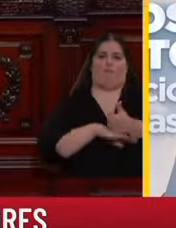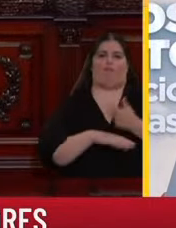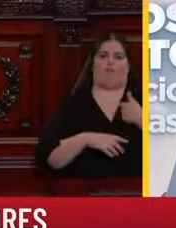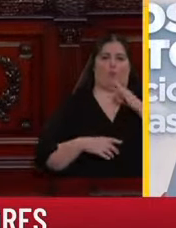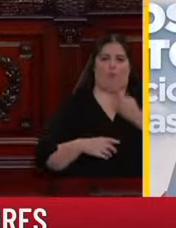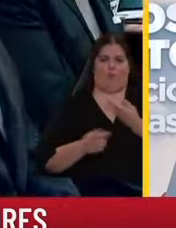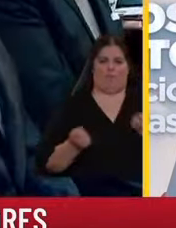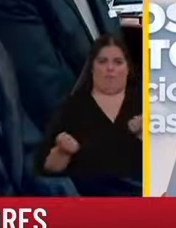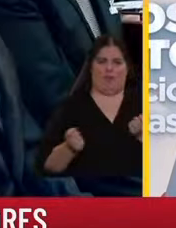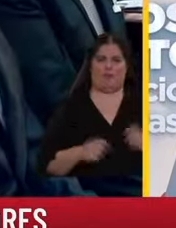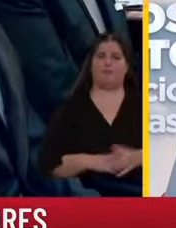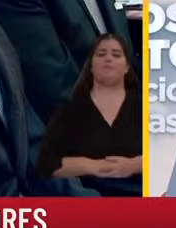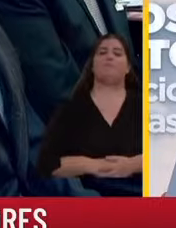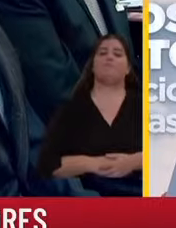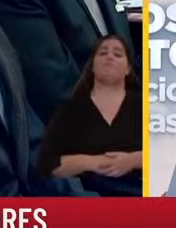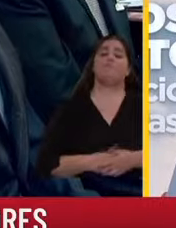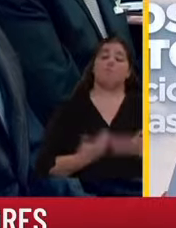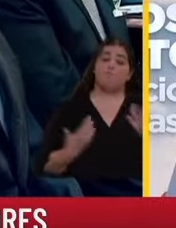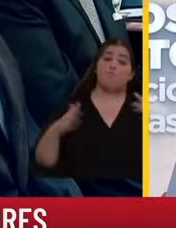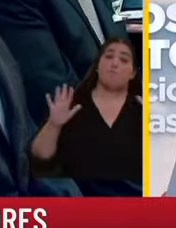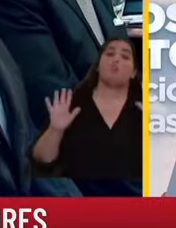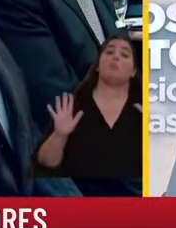tu edad, gobernador?